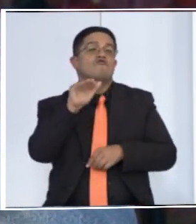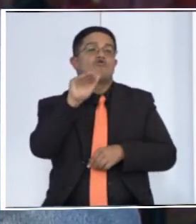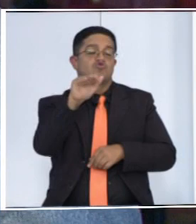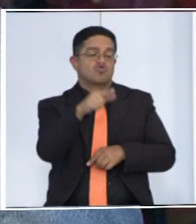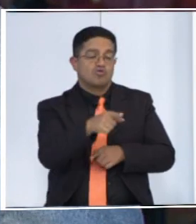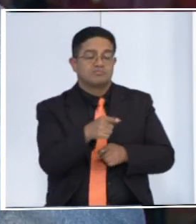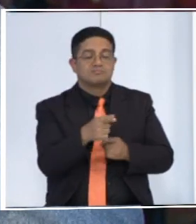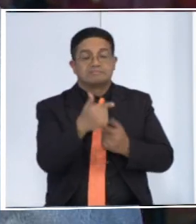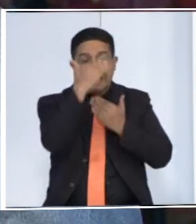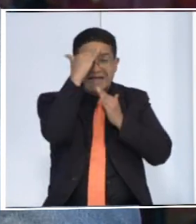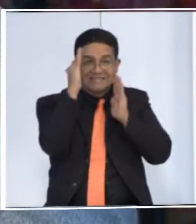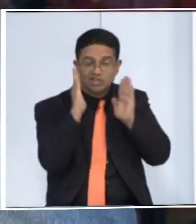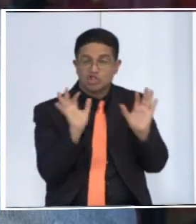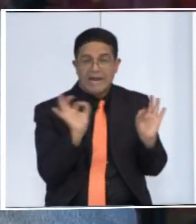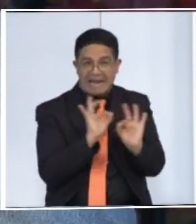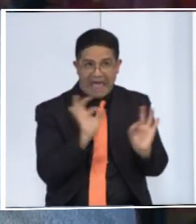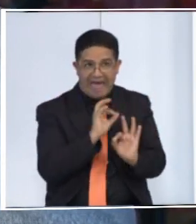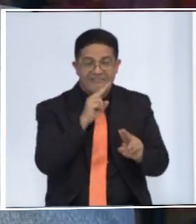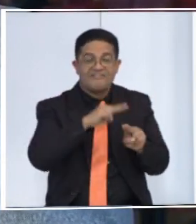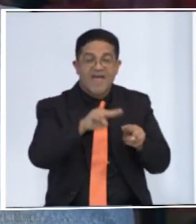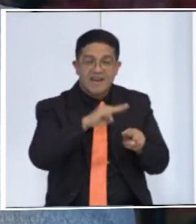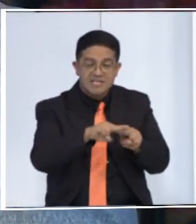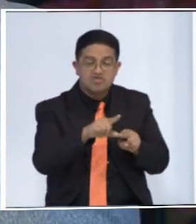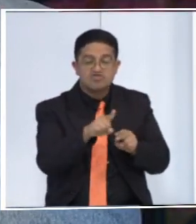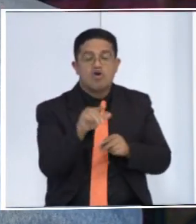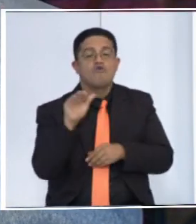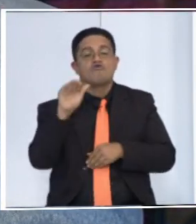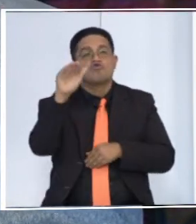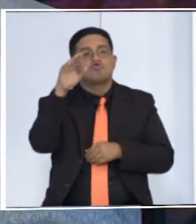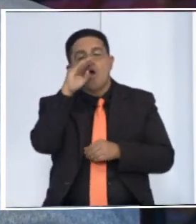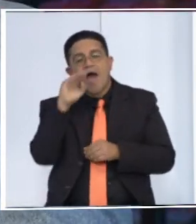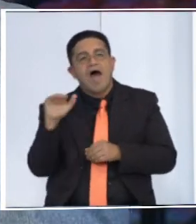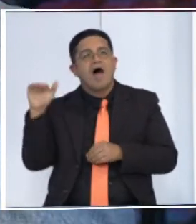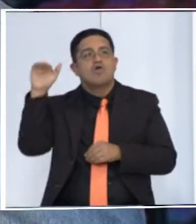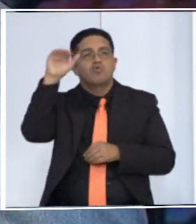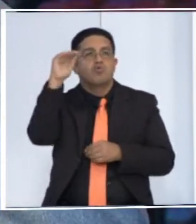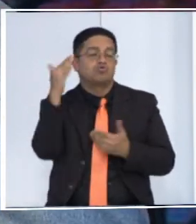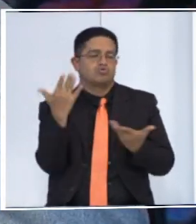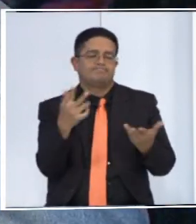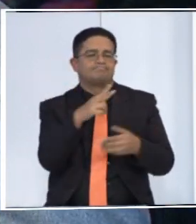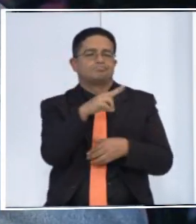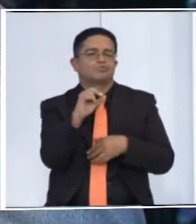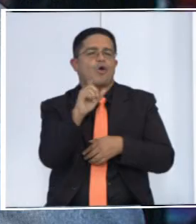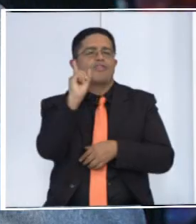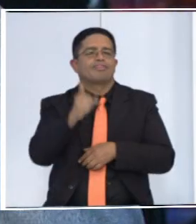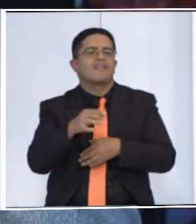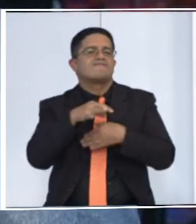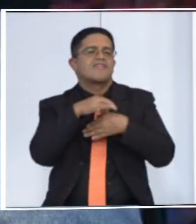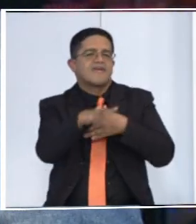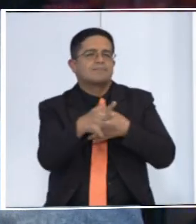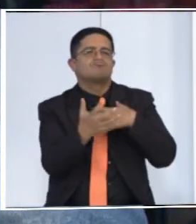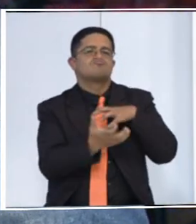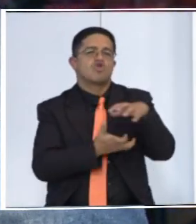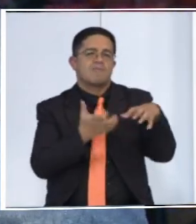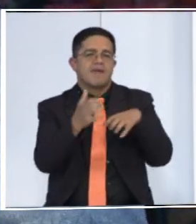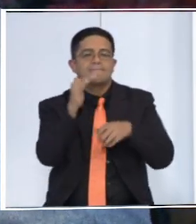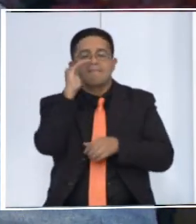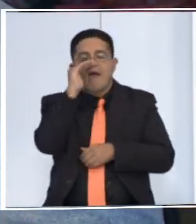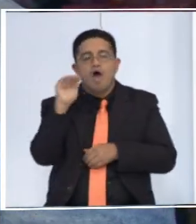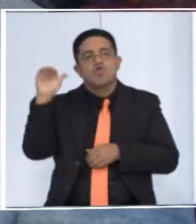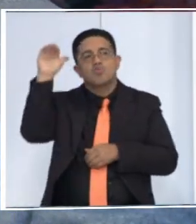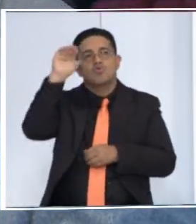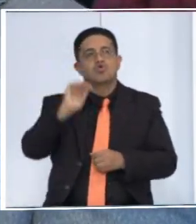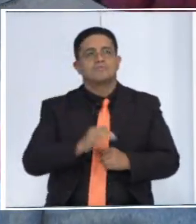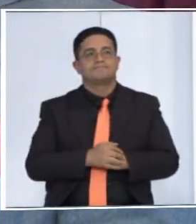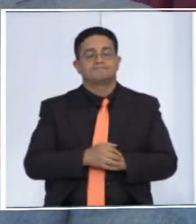es importante corregirla porque eso tenemos que dejar que el paciente no llegue adulto con problemas de ar trosis que eso es lo que vamos a hablar hoy